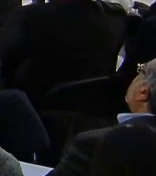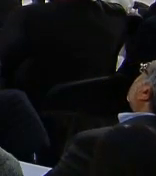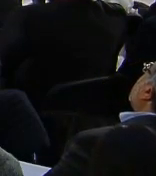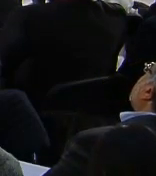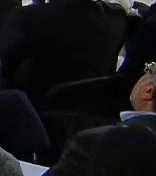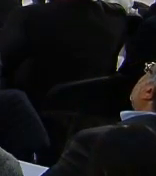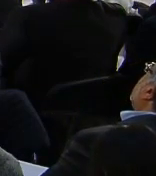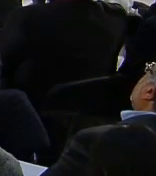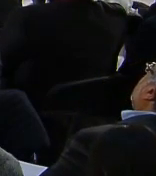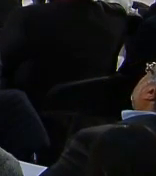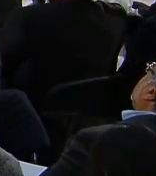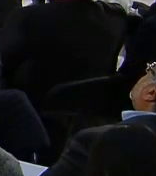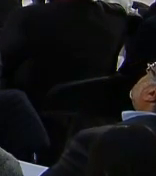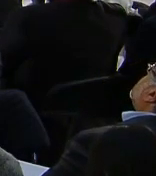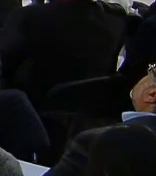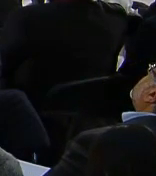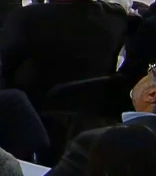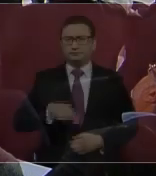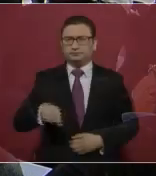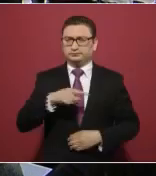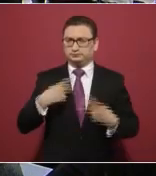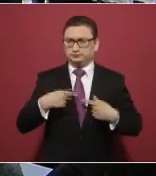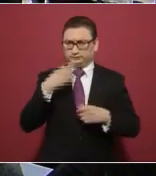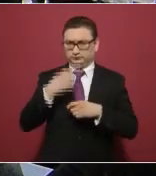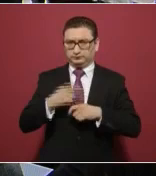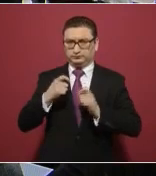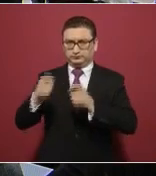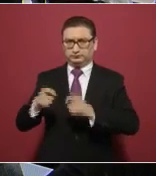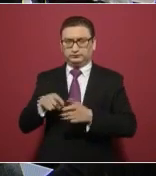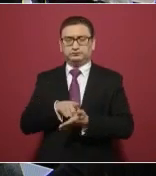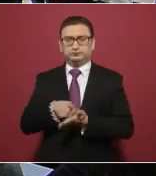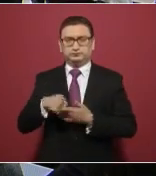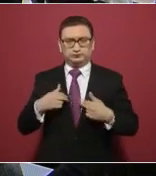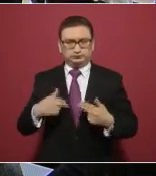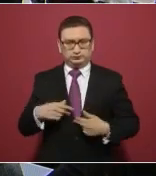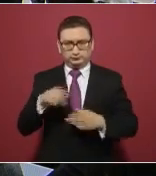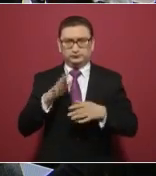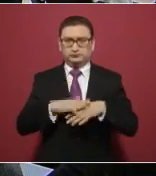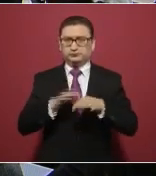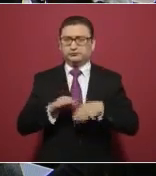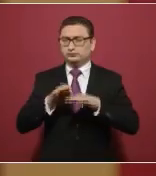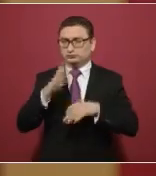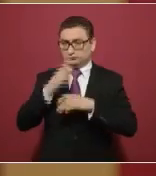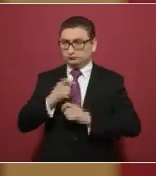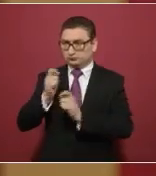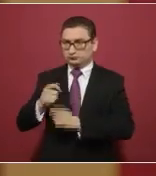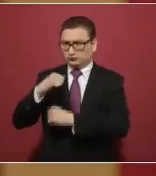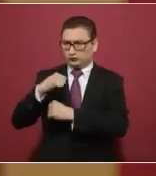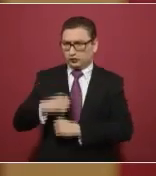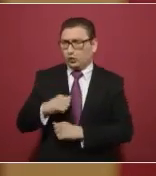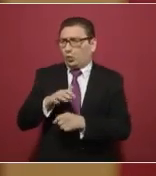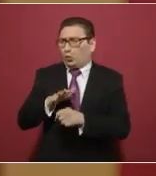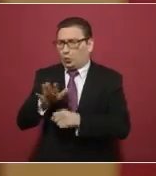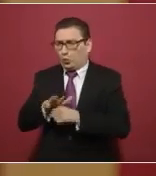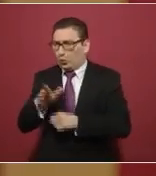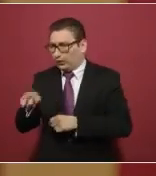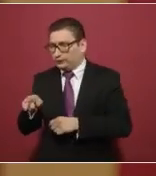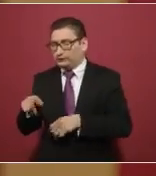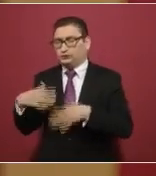de Naciones Unidas para Derechos Humanos, dependientemente del cargo o del encargo que